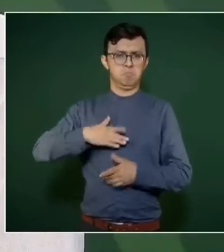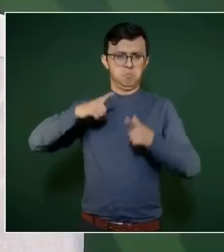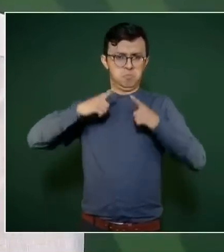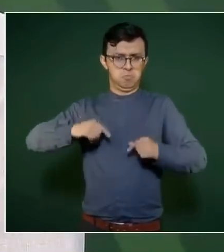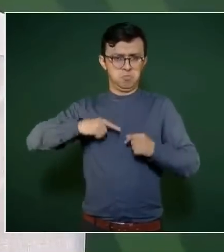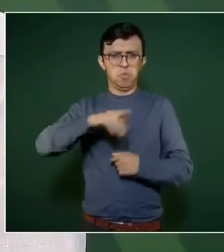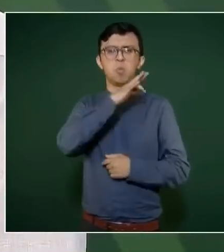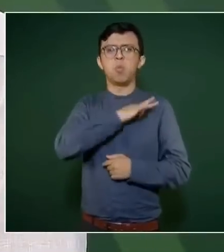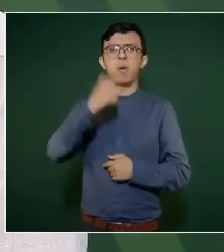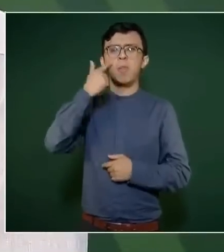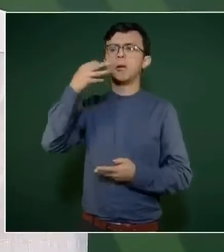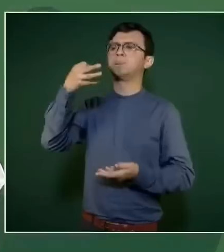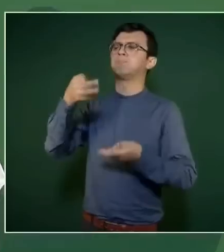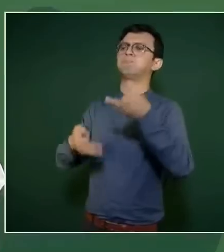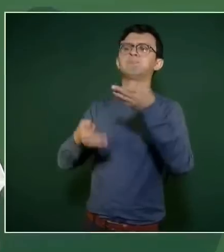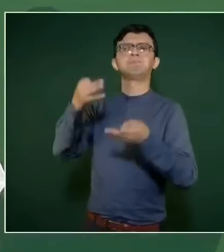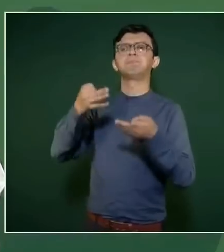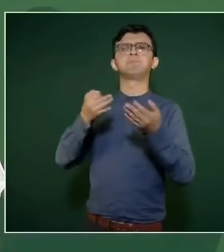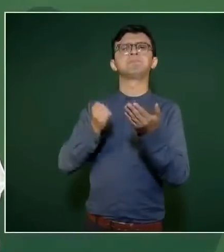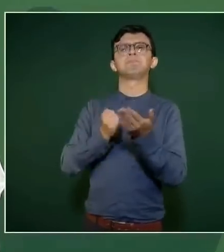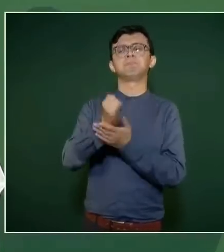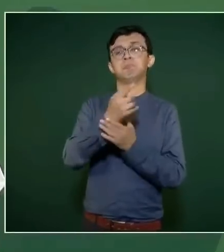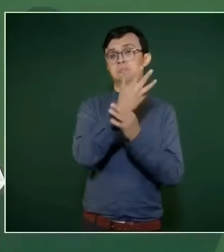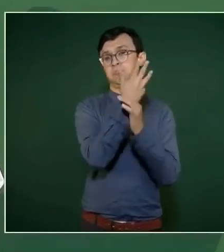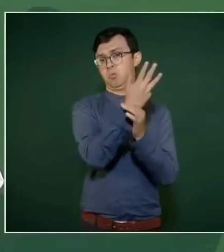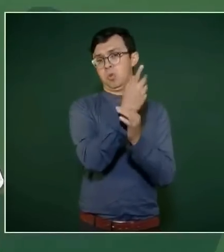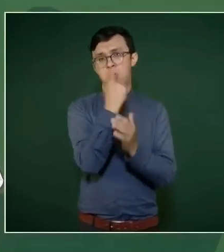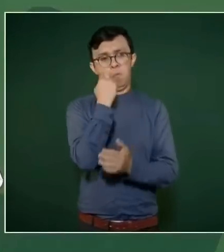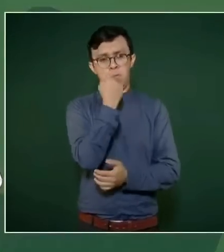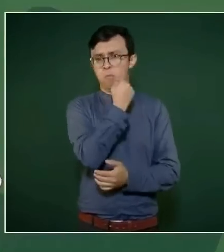resuelva, ¿sí?, lo que considere.